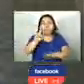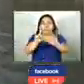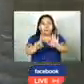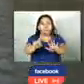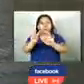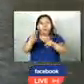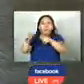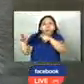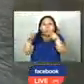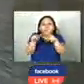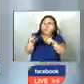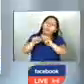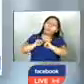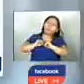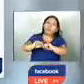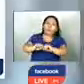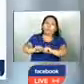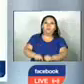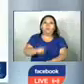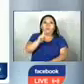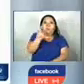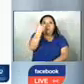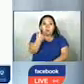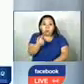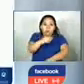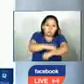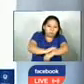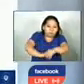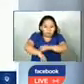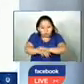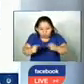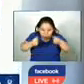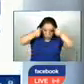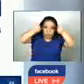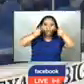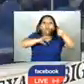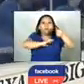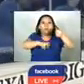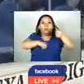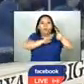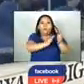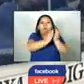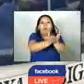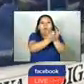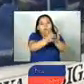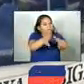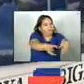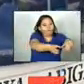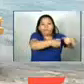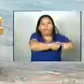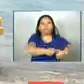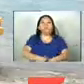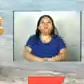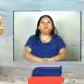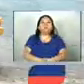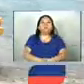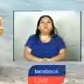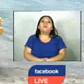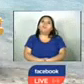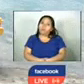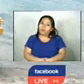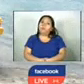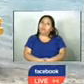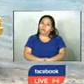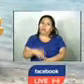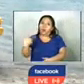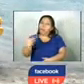62 años. Luego Gómez fue detenido por homicidio culposo y la lancha fue decomisada. Si nosotros